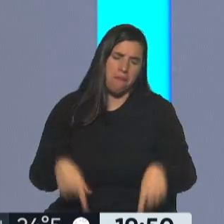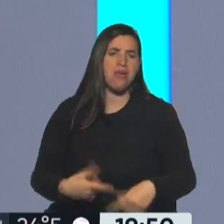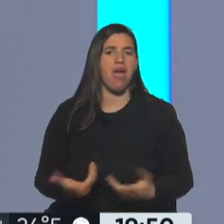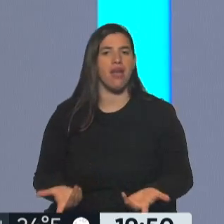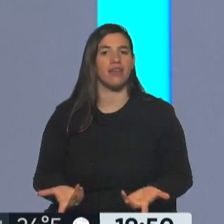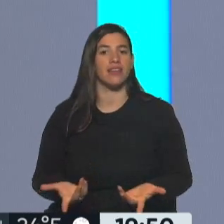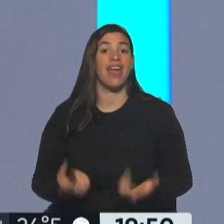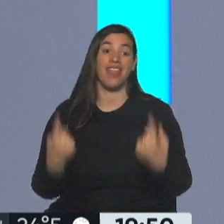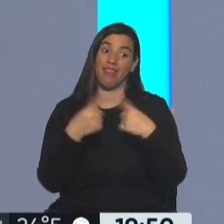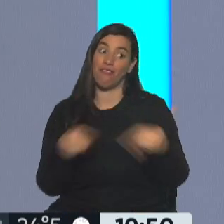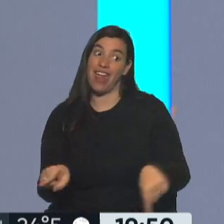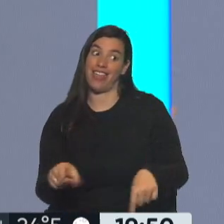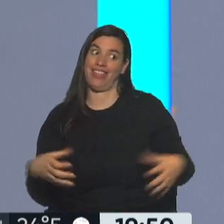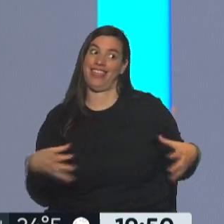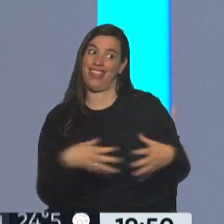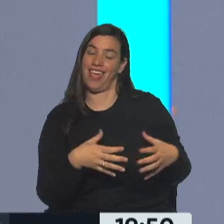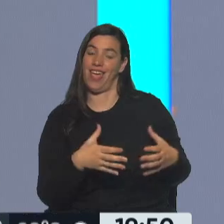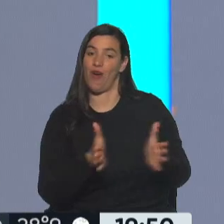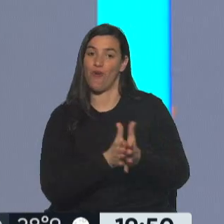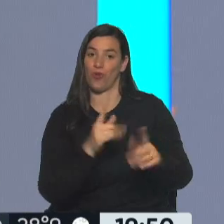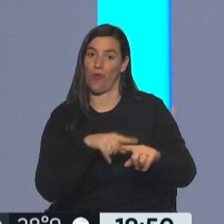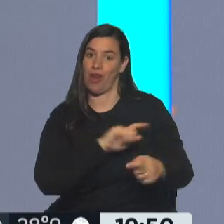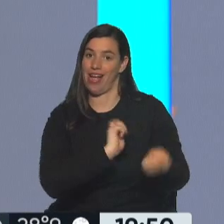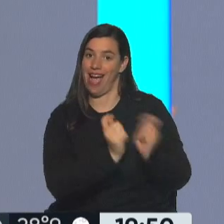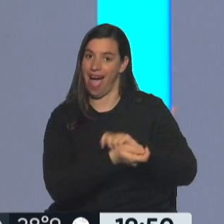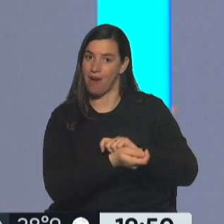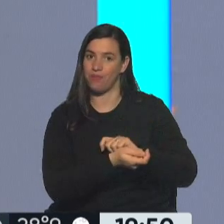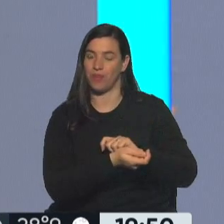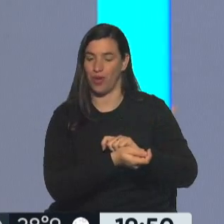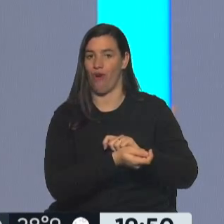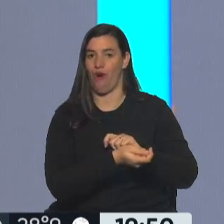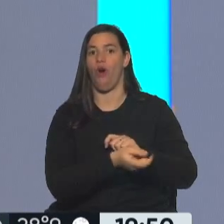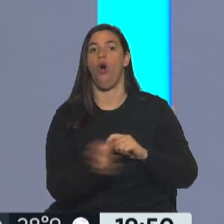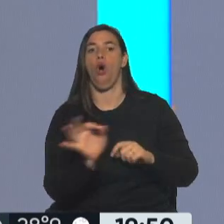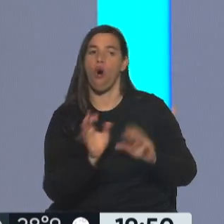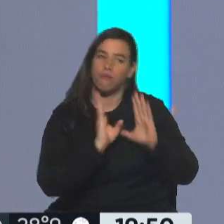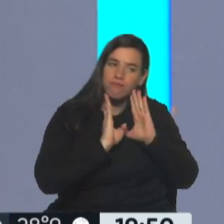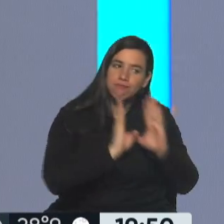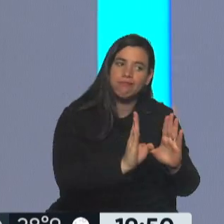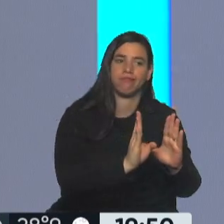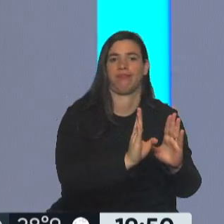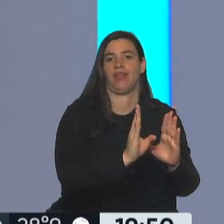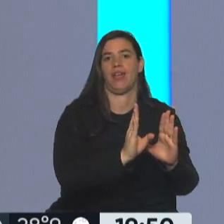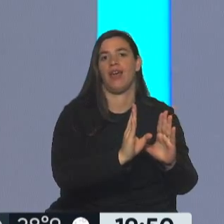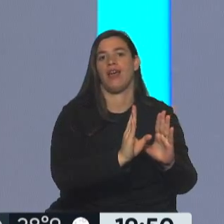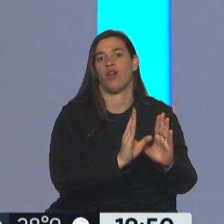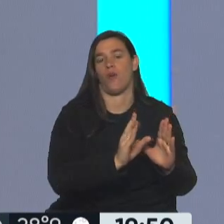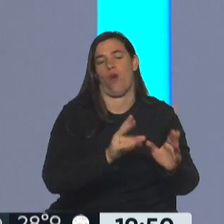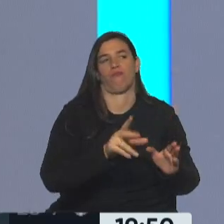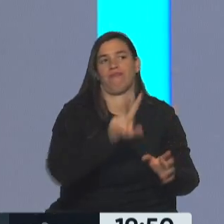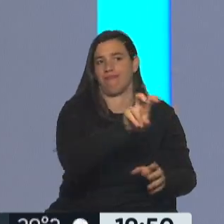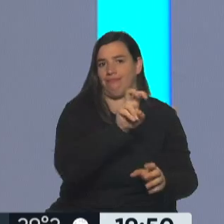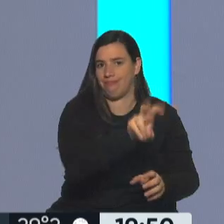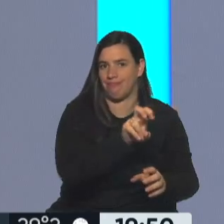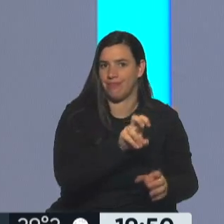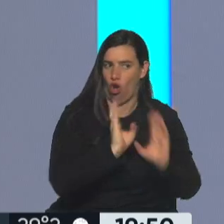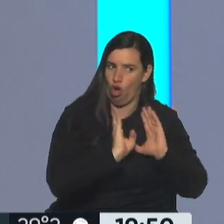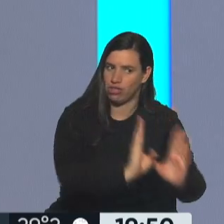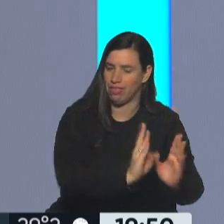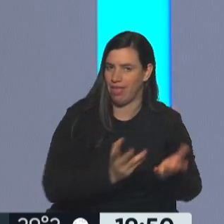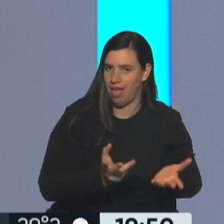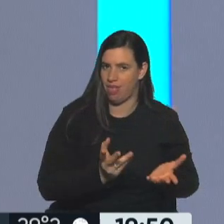salido muy favorecido de esos 12 años y medio. Por supuesto que no, incluso la industria. Por supuesto que no fue neutral, se trabajó muy fuerte sobre los